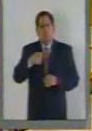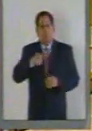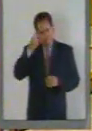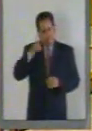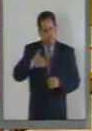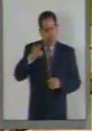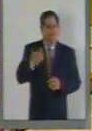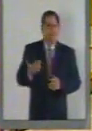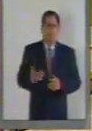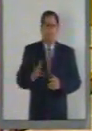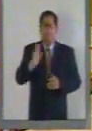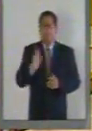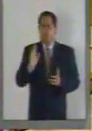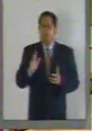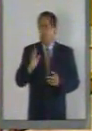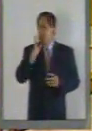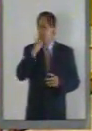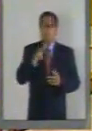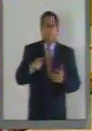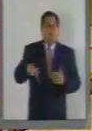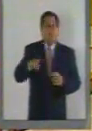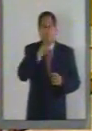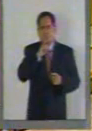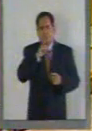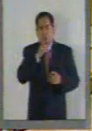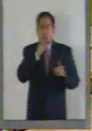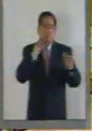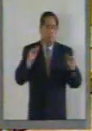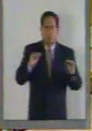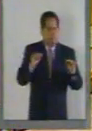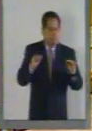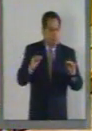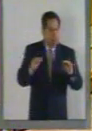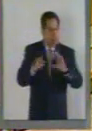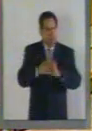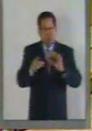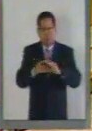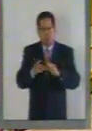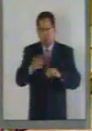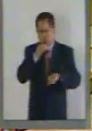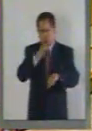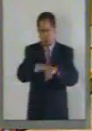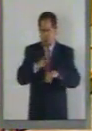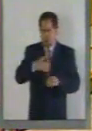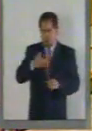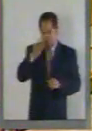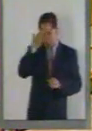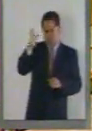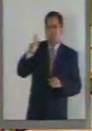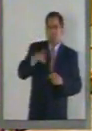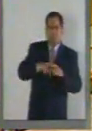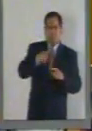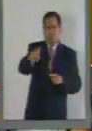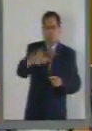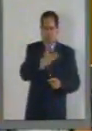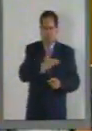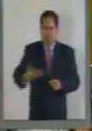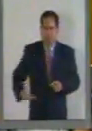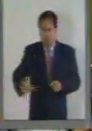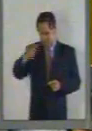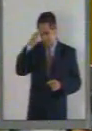que no podemos permanecer sin decir nada, pues un extrañamiento severo al presidente de la